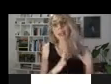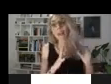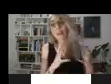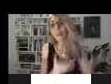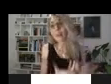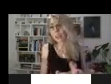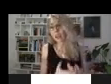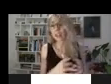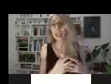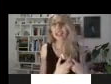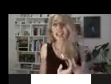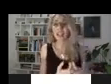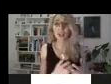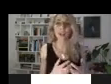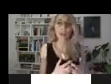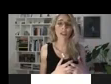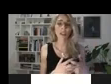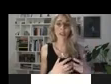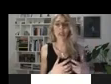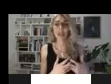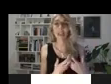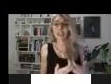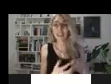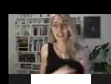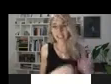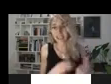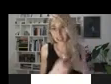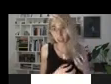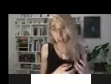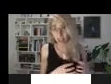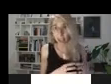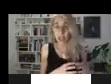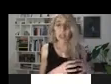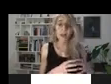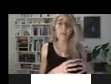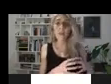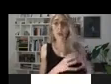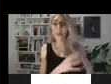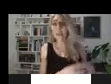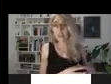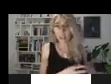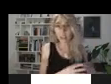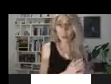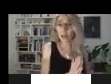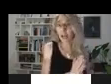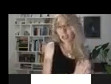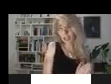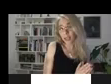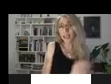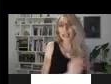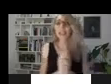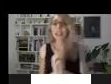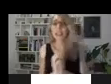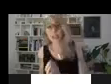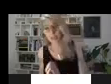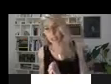el mercado primario es aquel donde se llevan adelante las transacciones provenientes de una